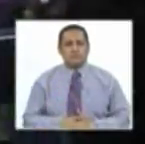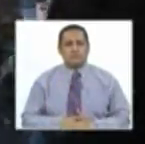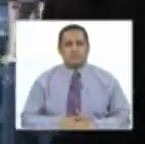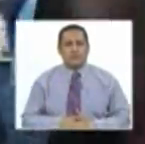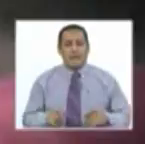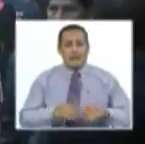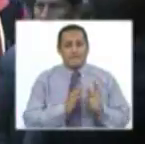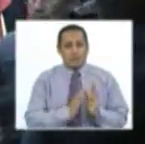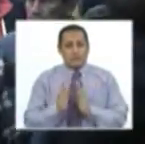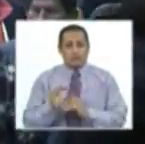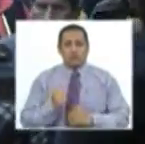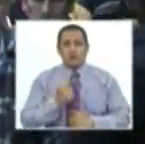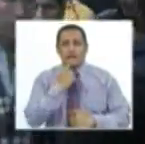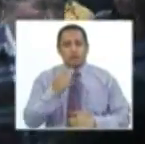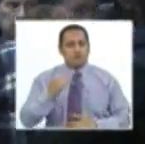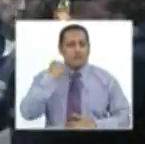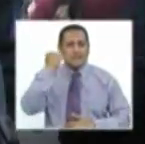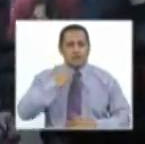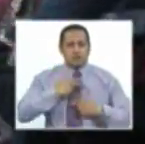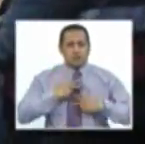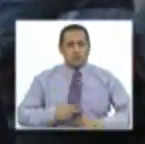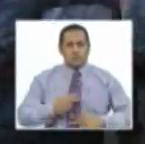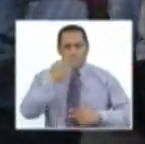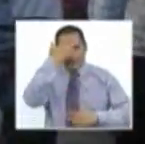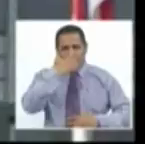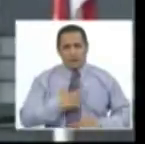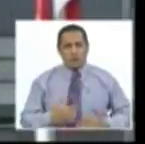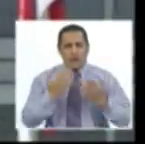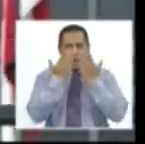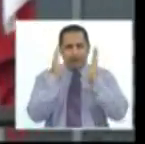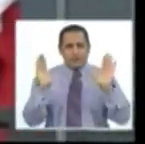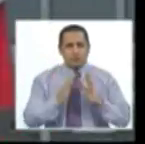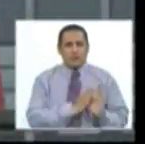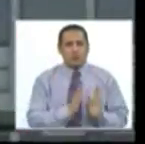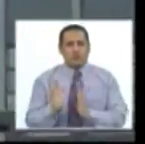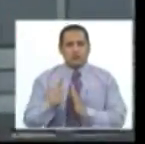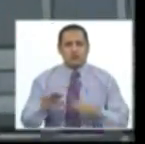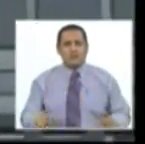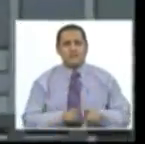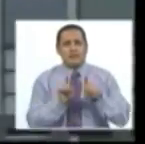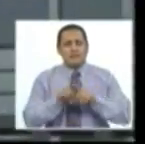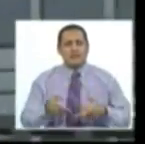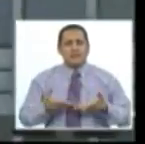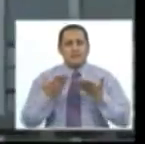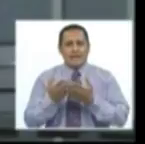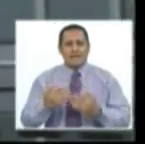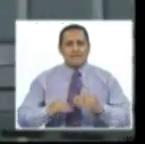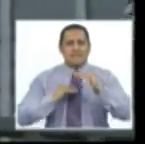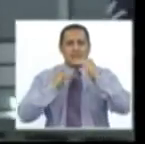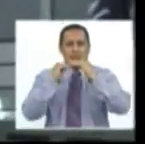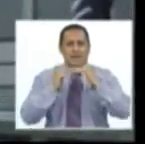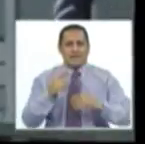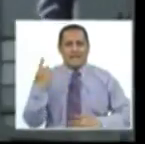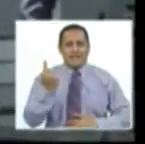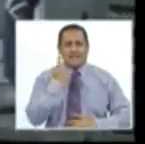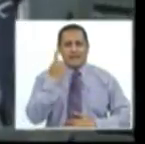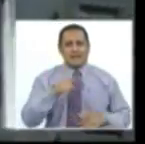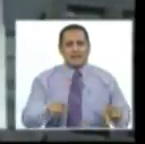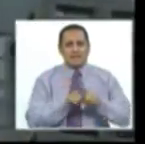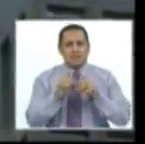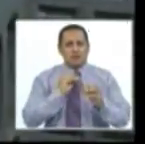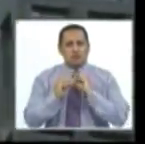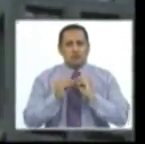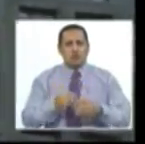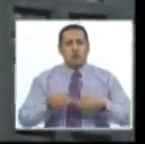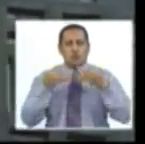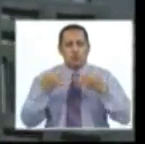El debido proceso es un derecho humano abierto de naturaleza procesal y alcances generales, que busca resolver de forma